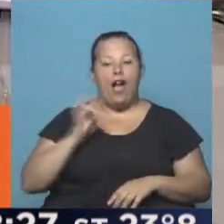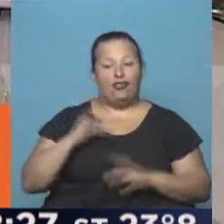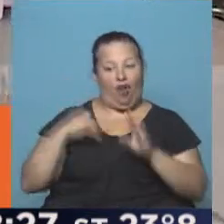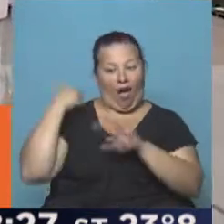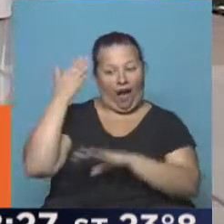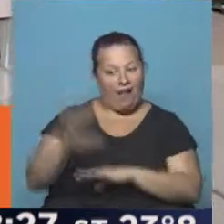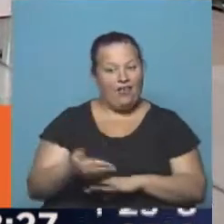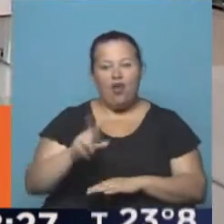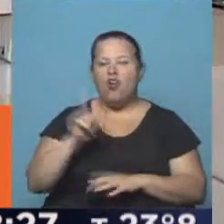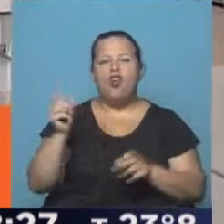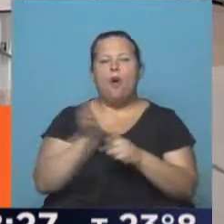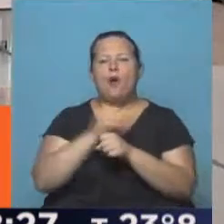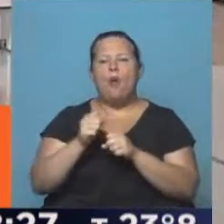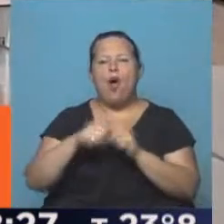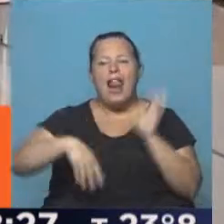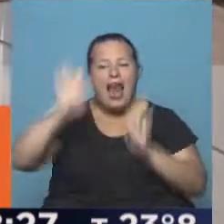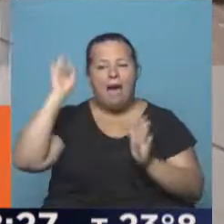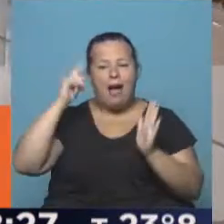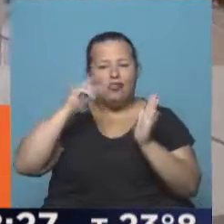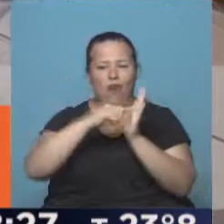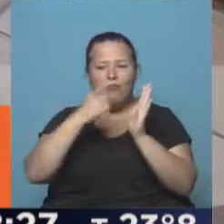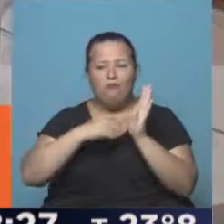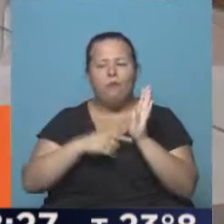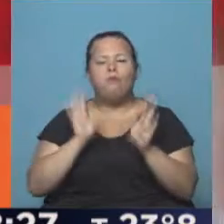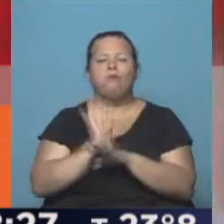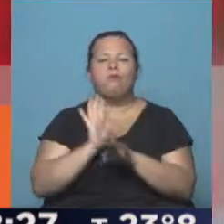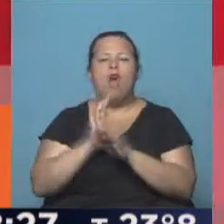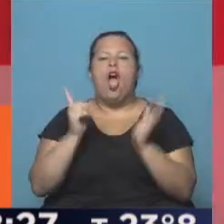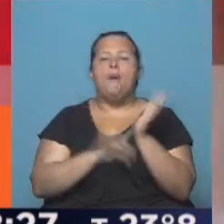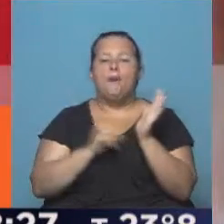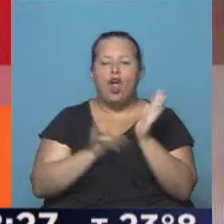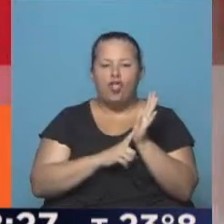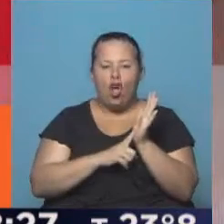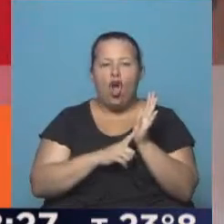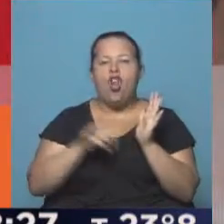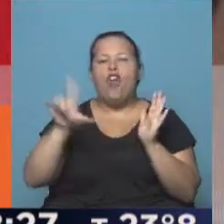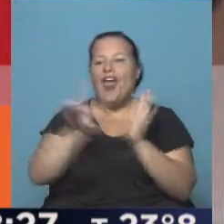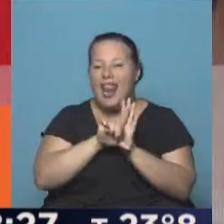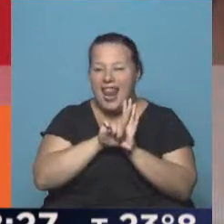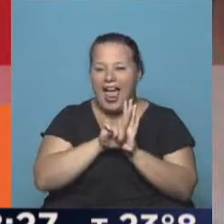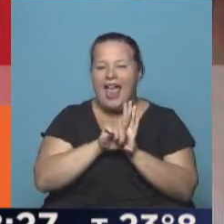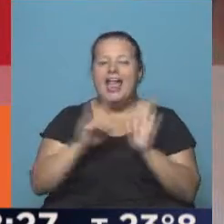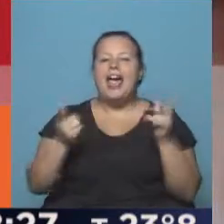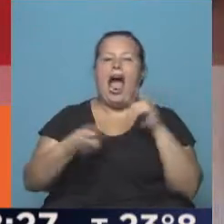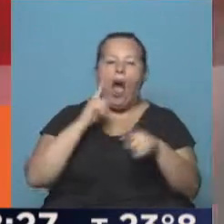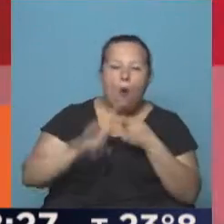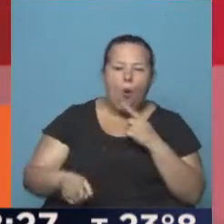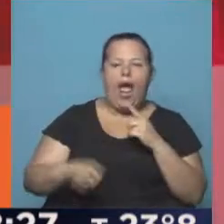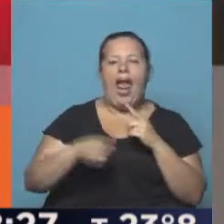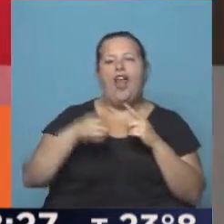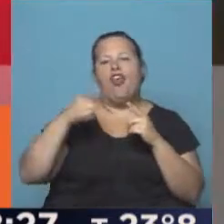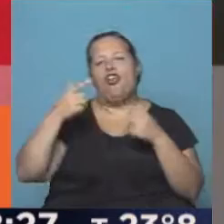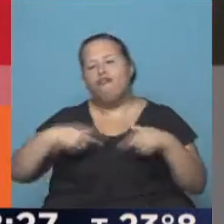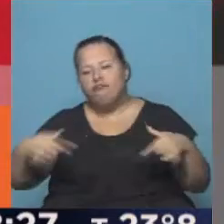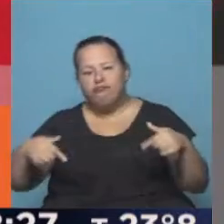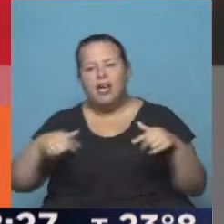después, no ha aprobado gran parte de lo que se llaman protocolos, normativas, tratados